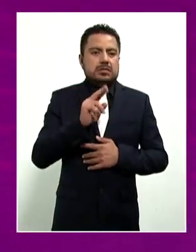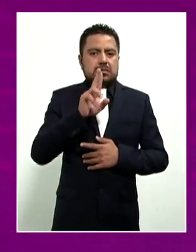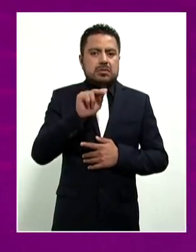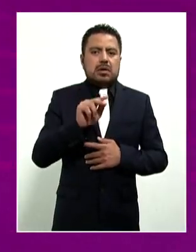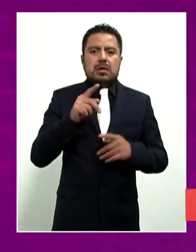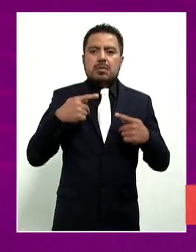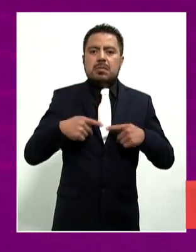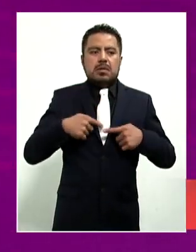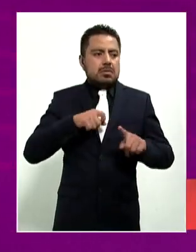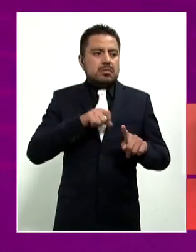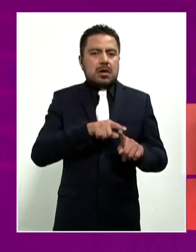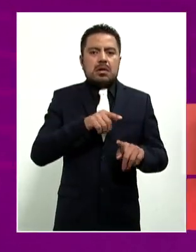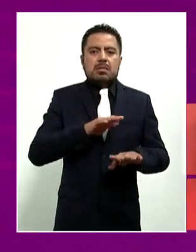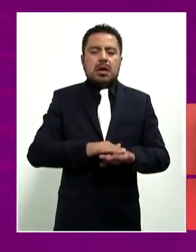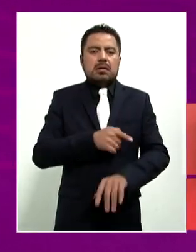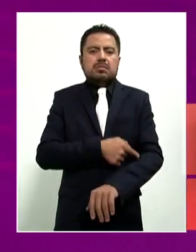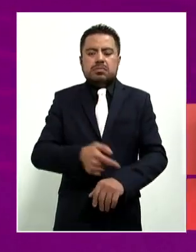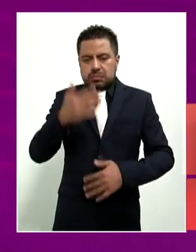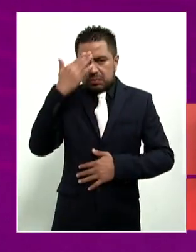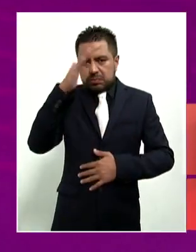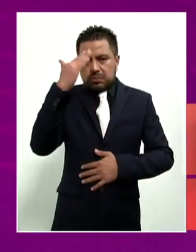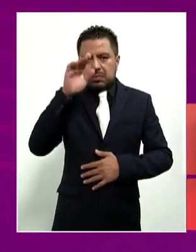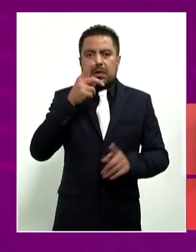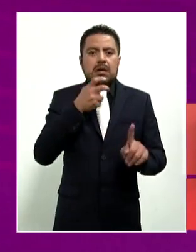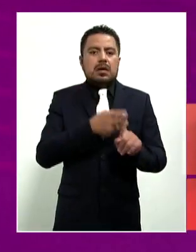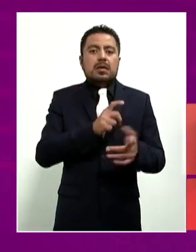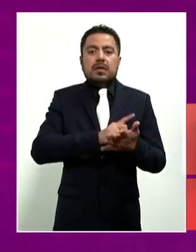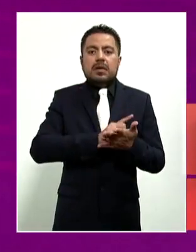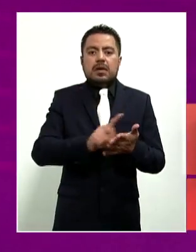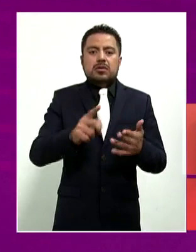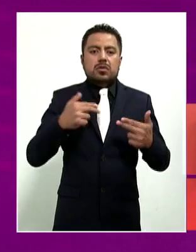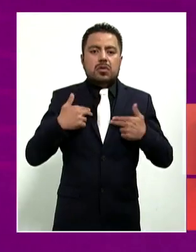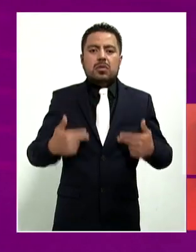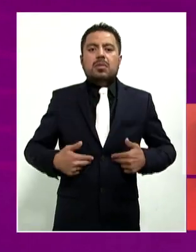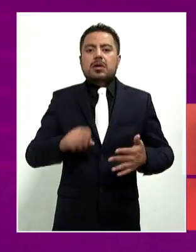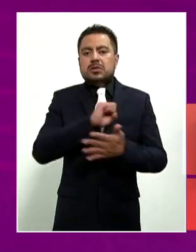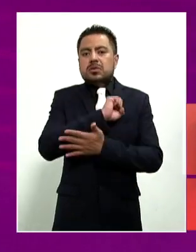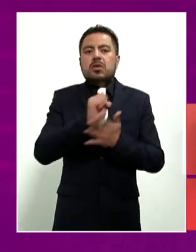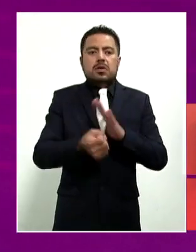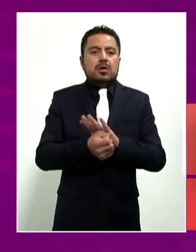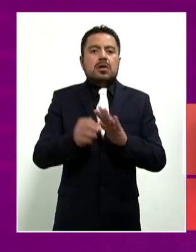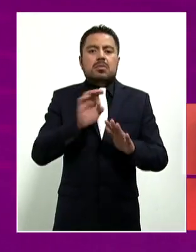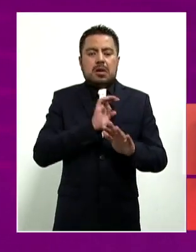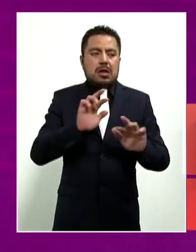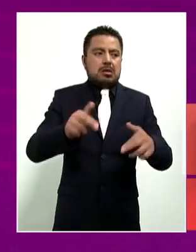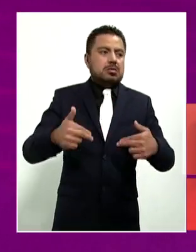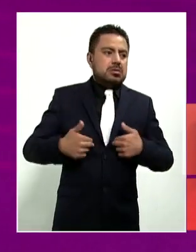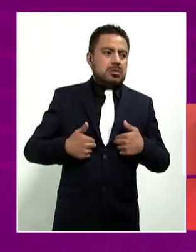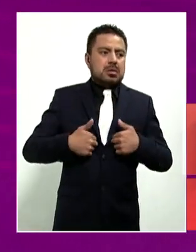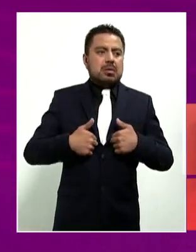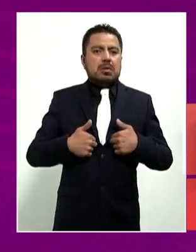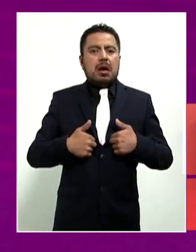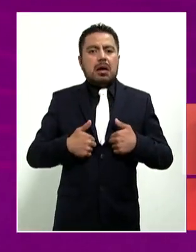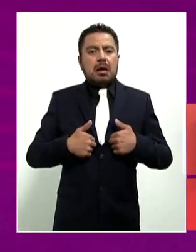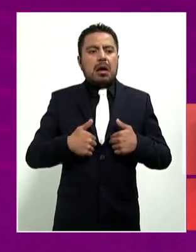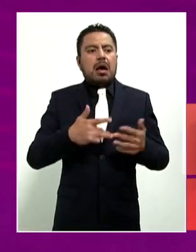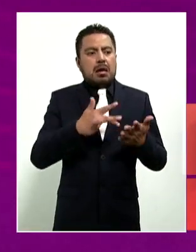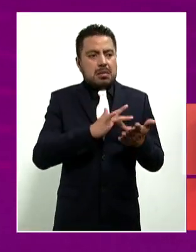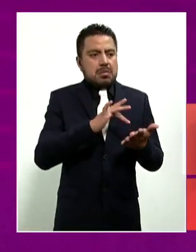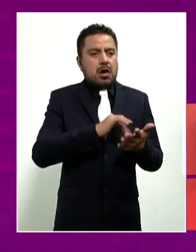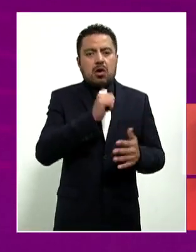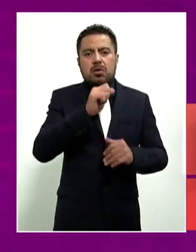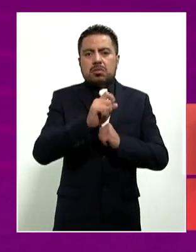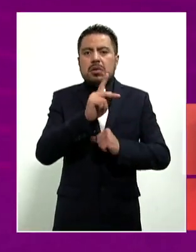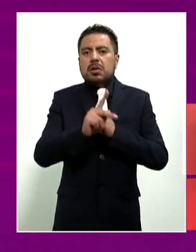las propias personas, muchas personas desconocen este derecho humano a solicitar y recibir asilo y desconocen,